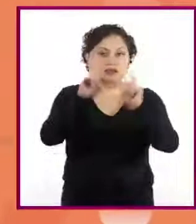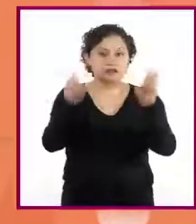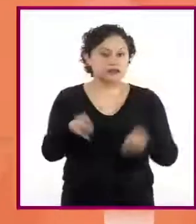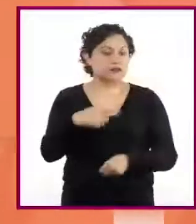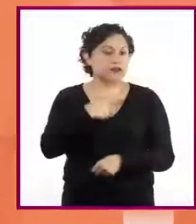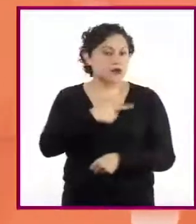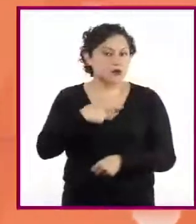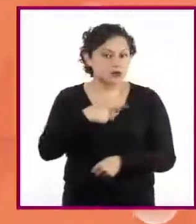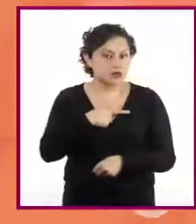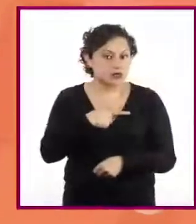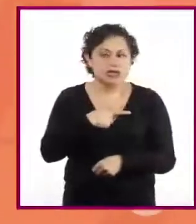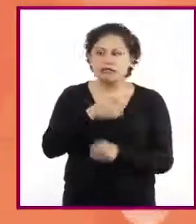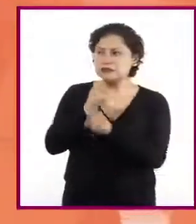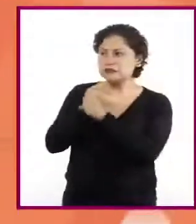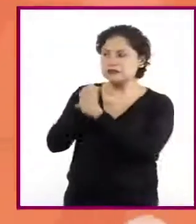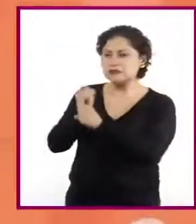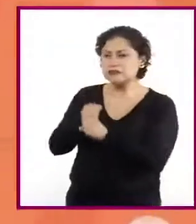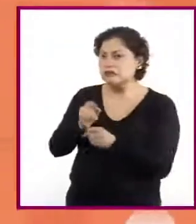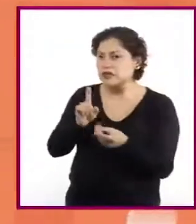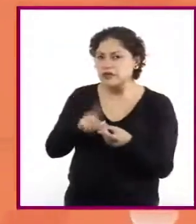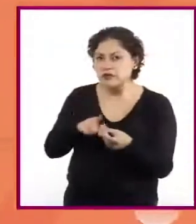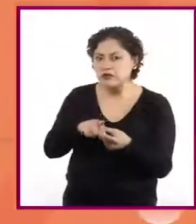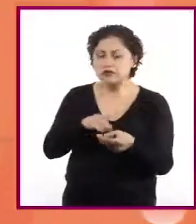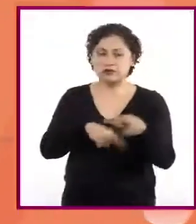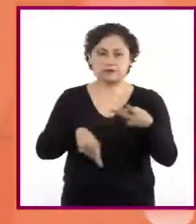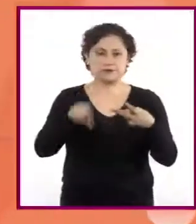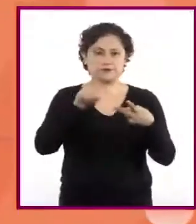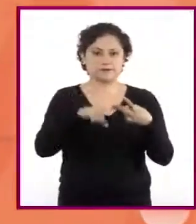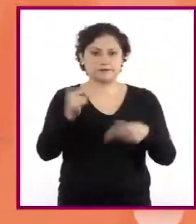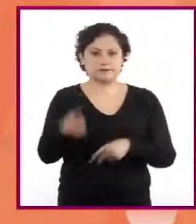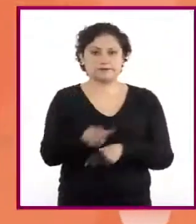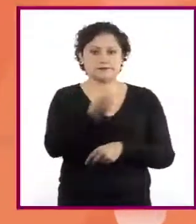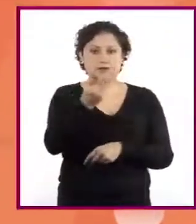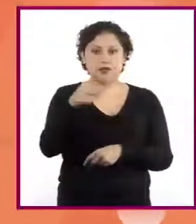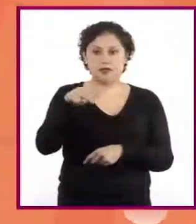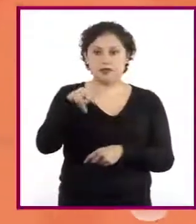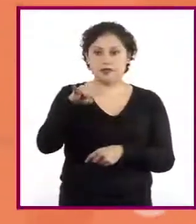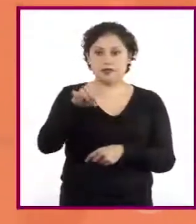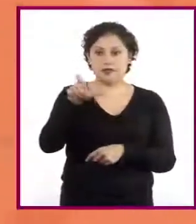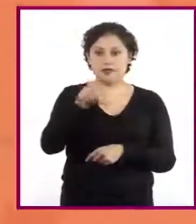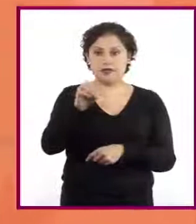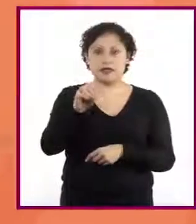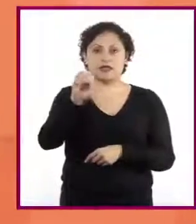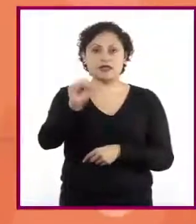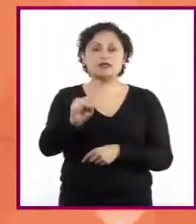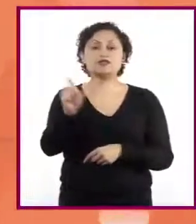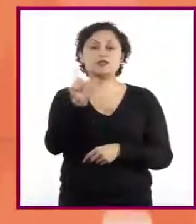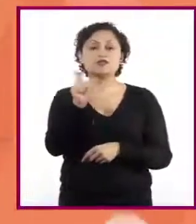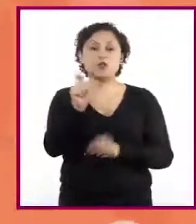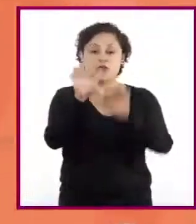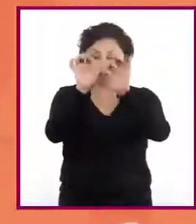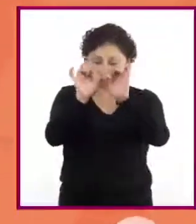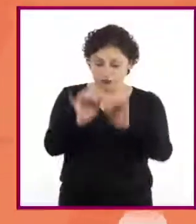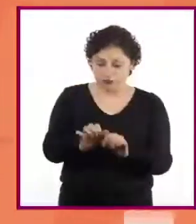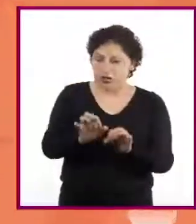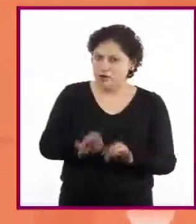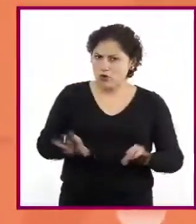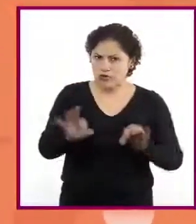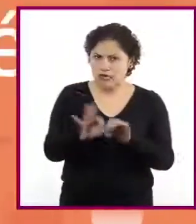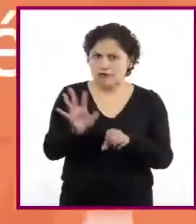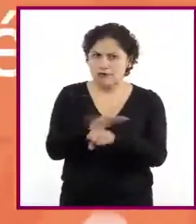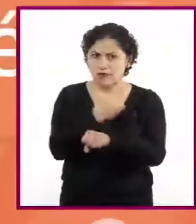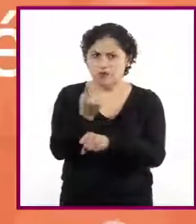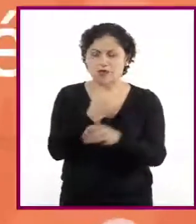buscarían la información? ¿Por qué son tan importantes los nexos a la hora de redactar un ensayo? Por último,